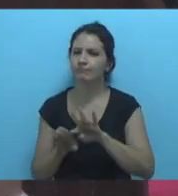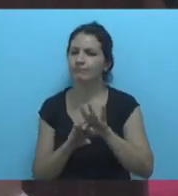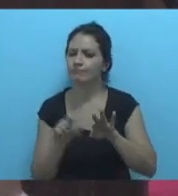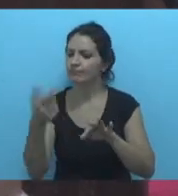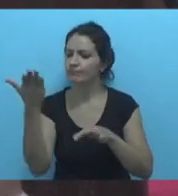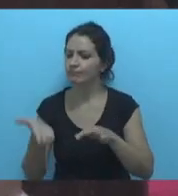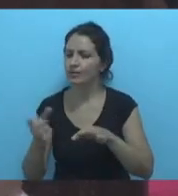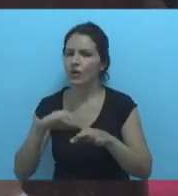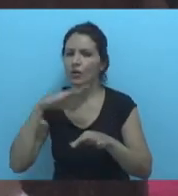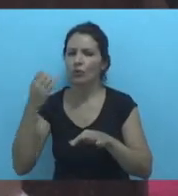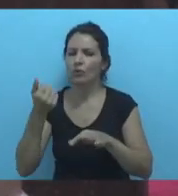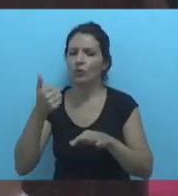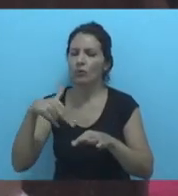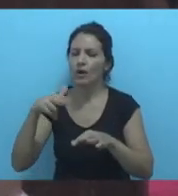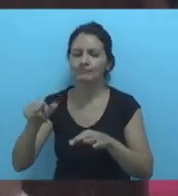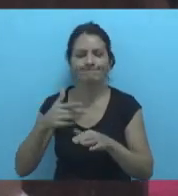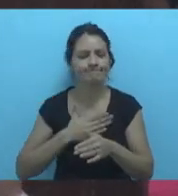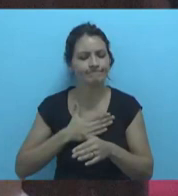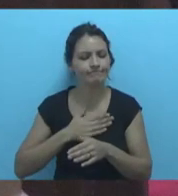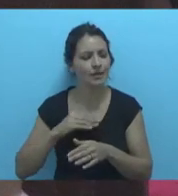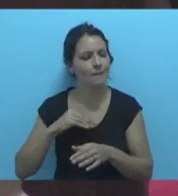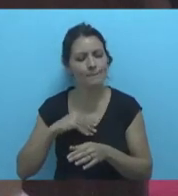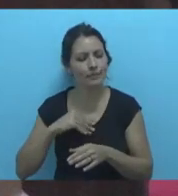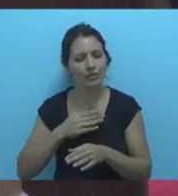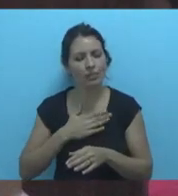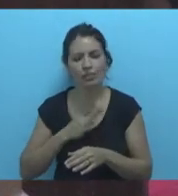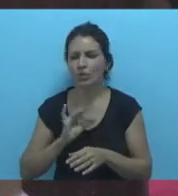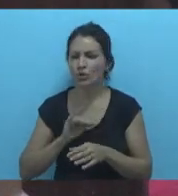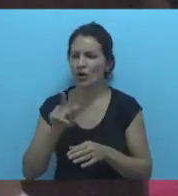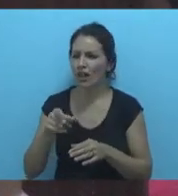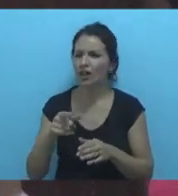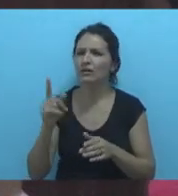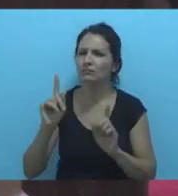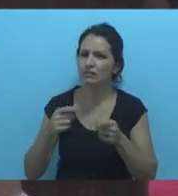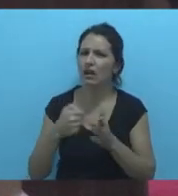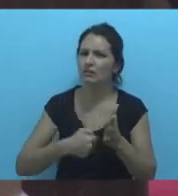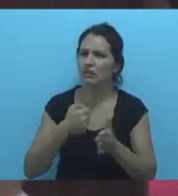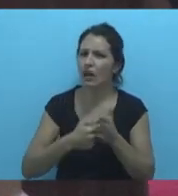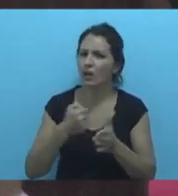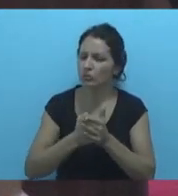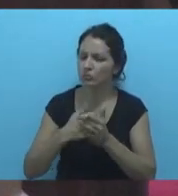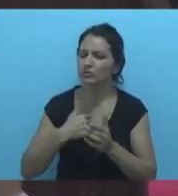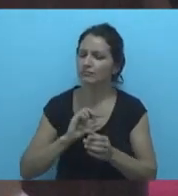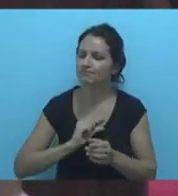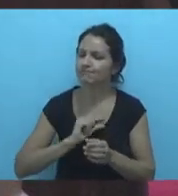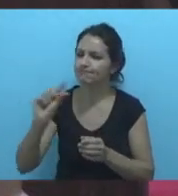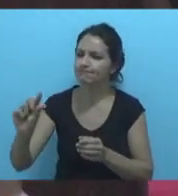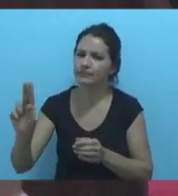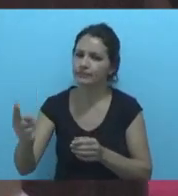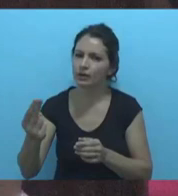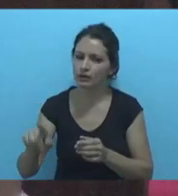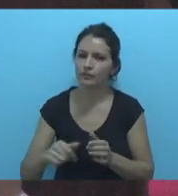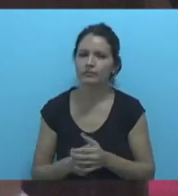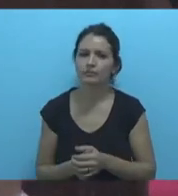también una pena enorme, insisto con esto, cuando se va gente que lucha, se va un pedacito del alma de cada una y de